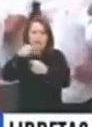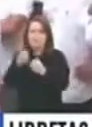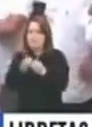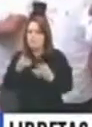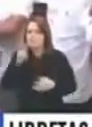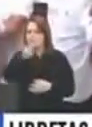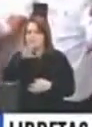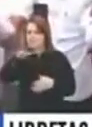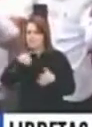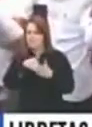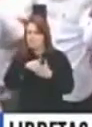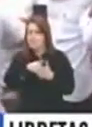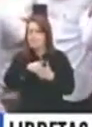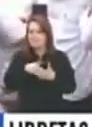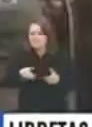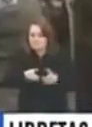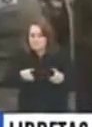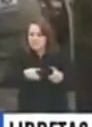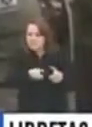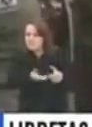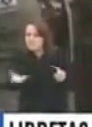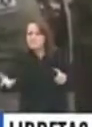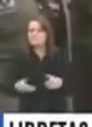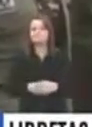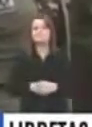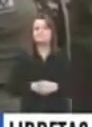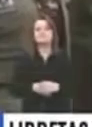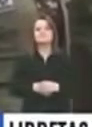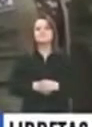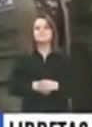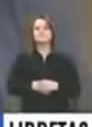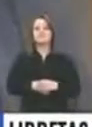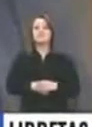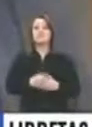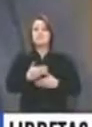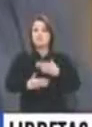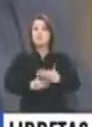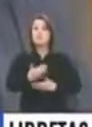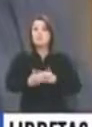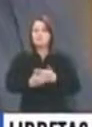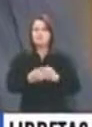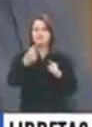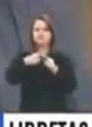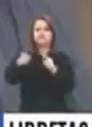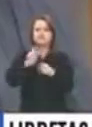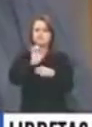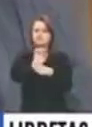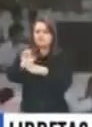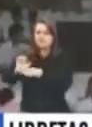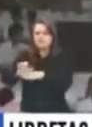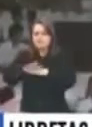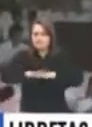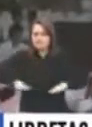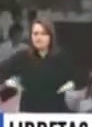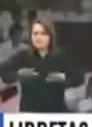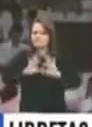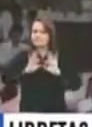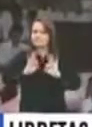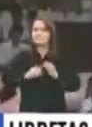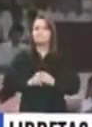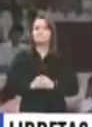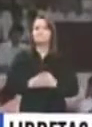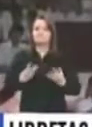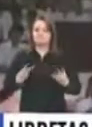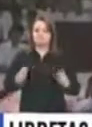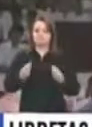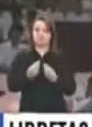a víctimas del conflicto armado por desplazamiento. La unidad de reparación e integración a las víctimas también celebró esta campaña. Este es un trabajo coordinado